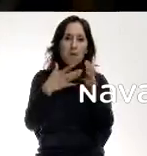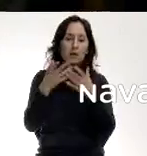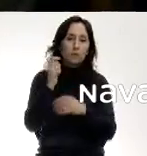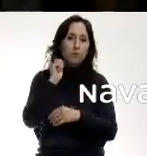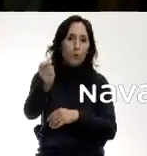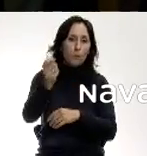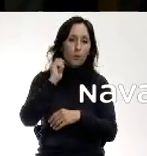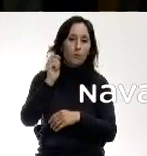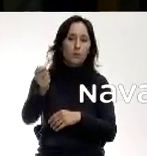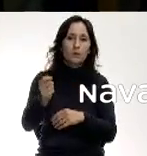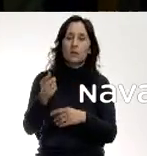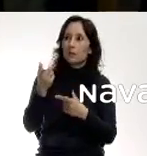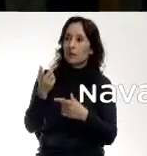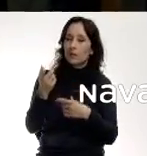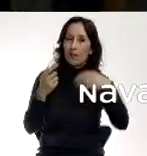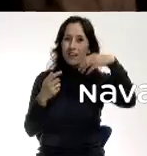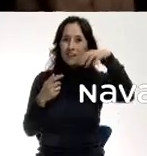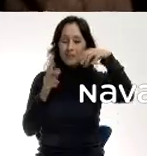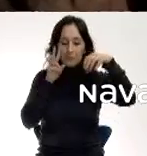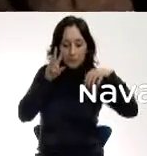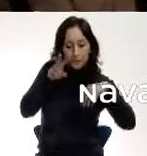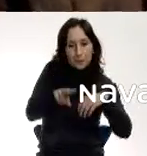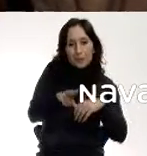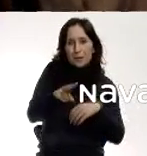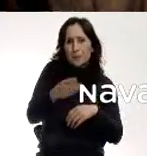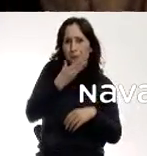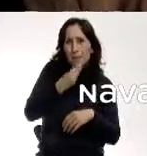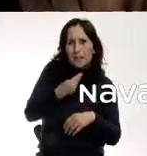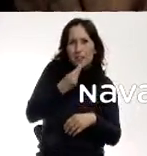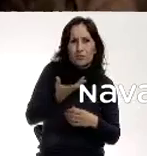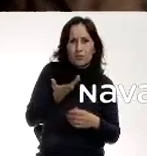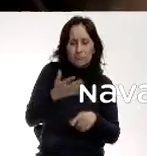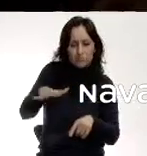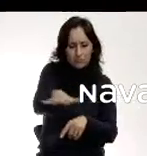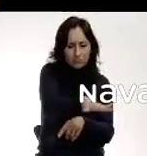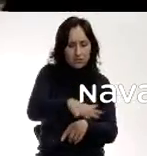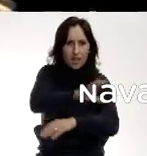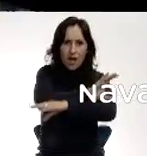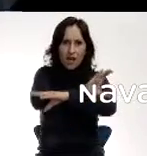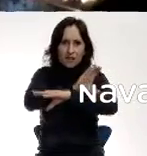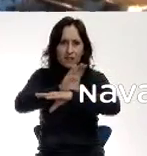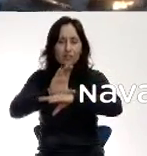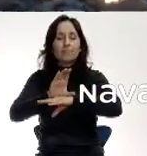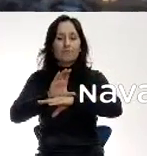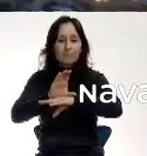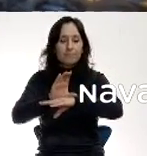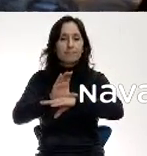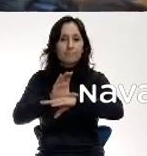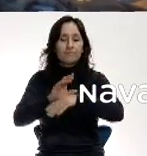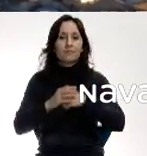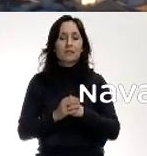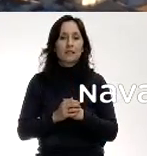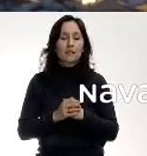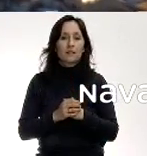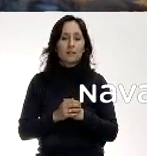luego debajo de esta campana lo que tenemos es una vista preciosa de Artajona. Sí, sin duda es el punto más alto de